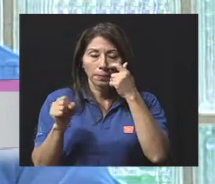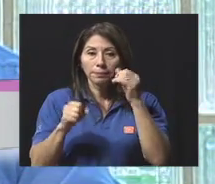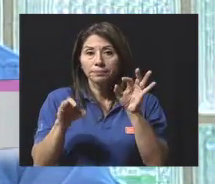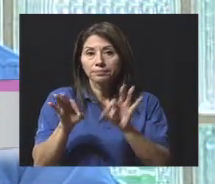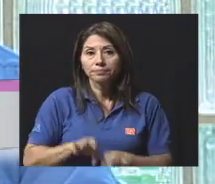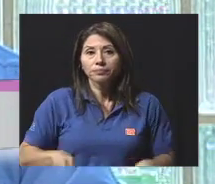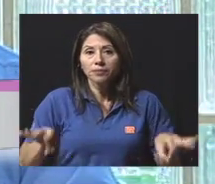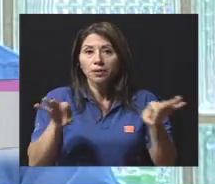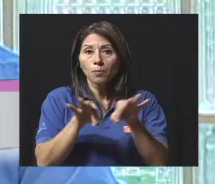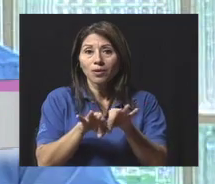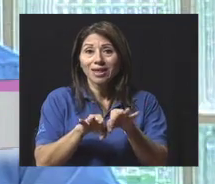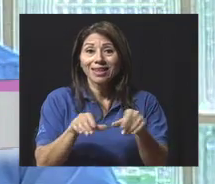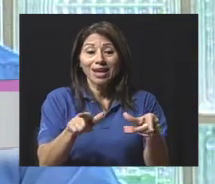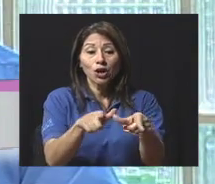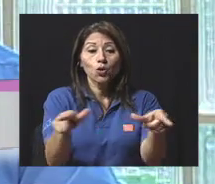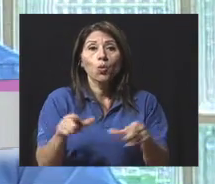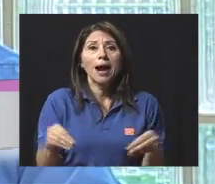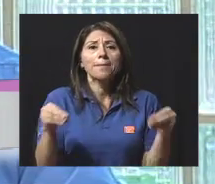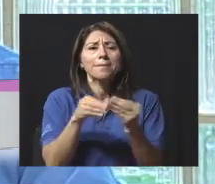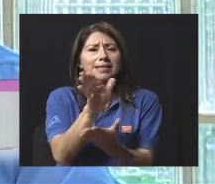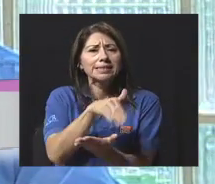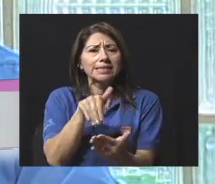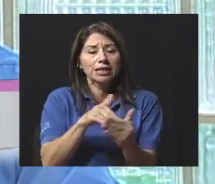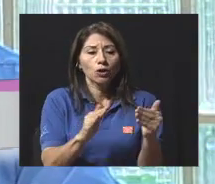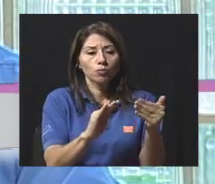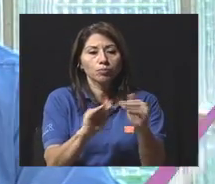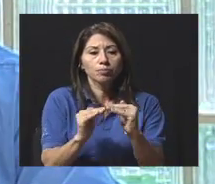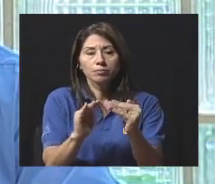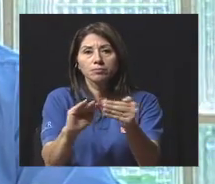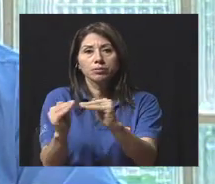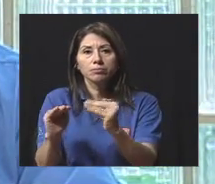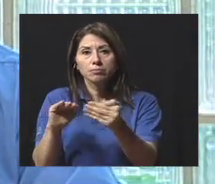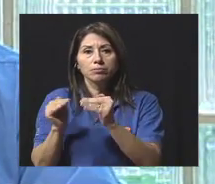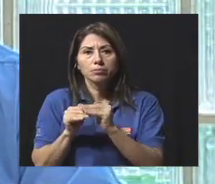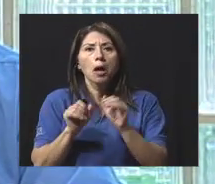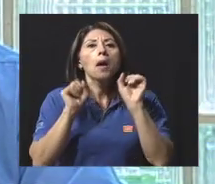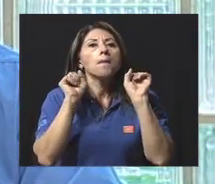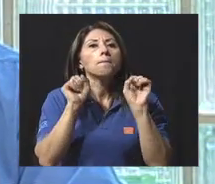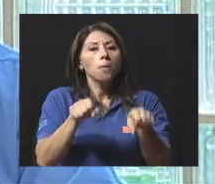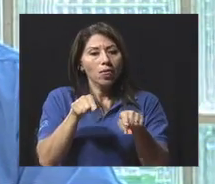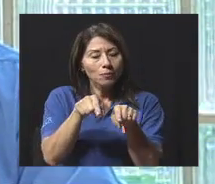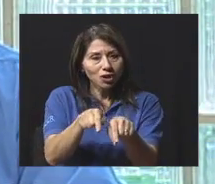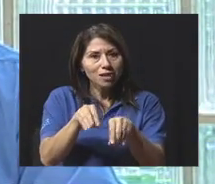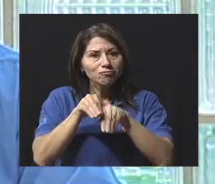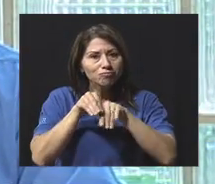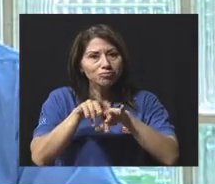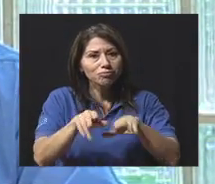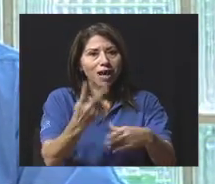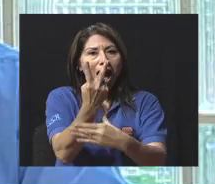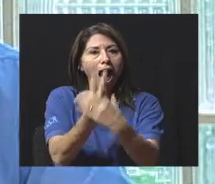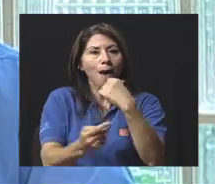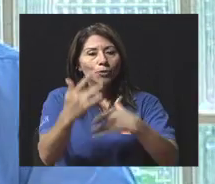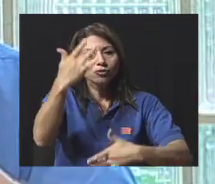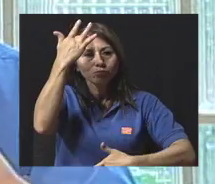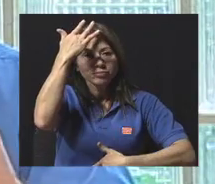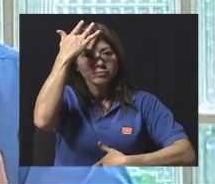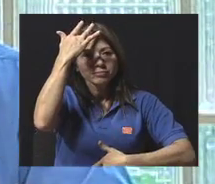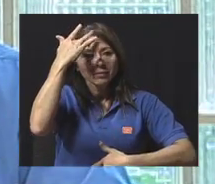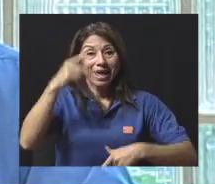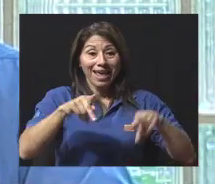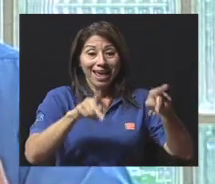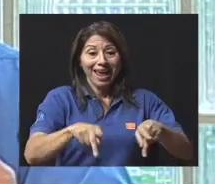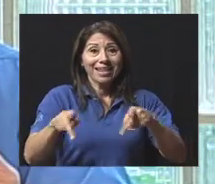los entornos urbanos son los sitios donde podemos encontrar ambos vectores y el ser humano es el que le provee de los sitios para la